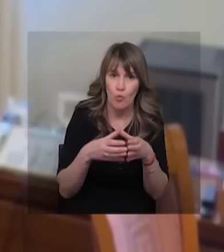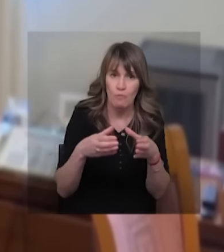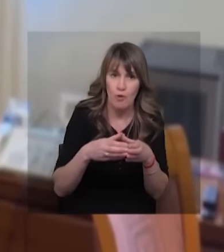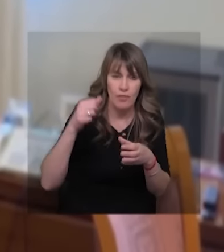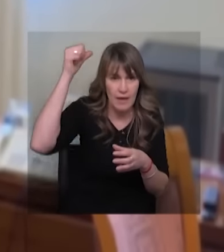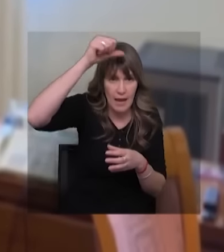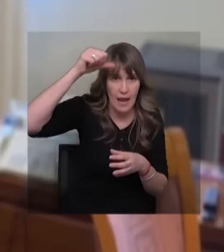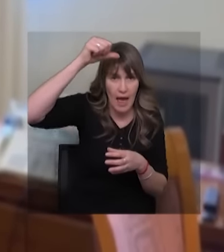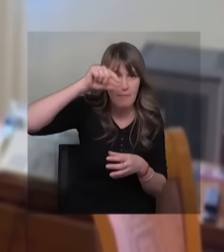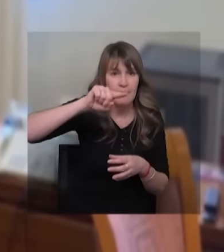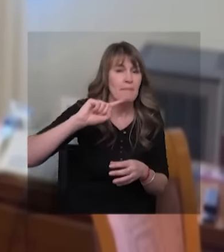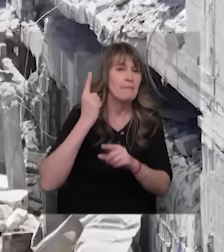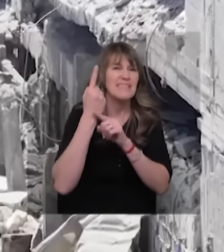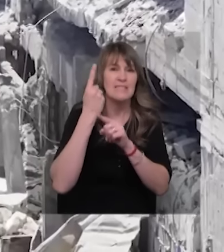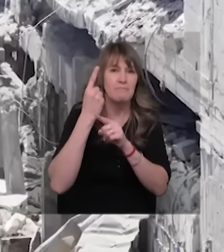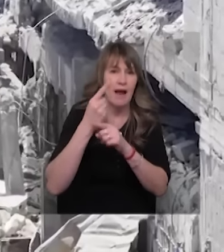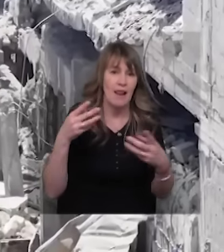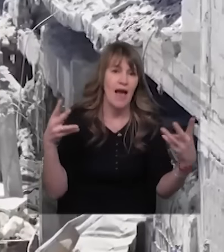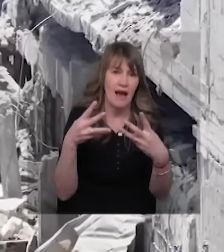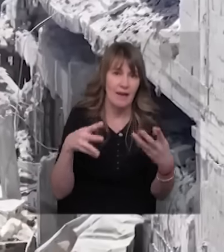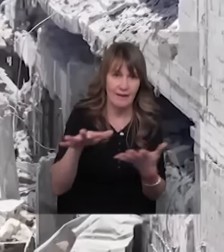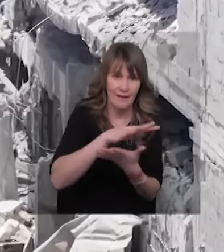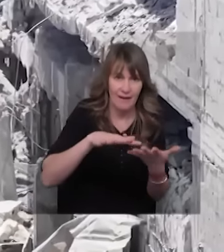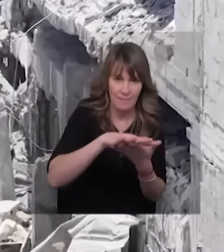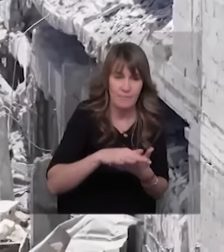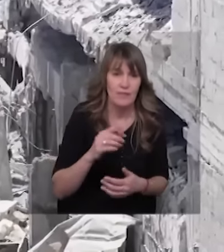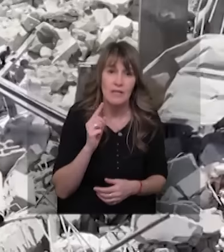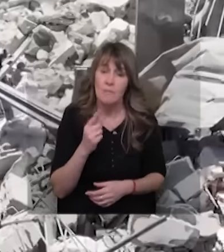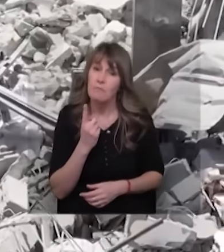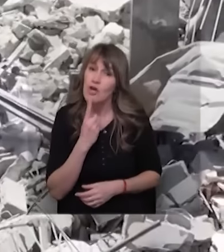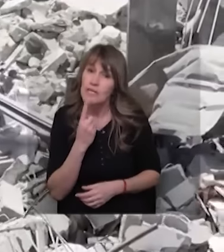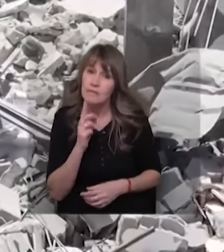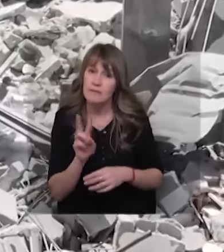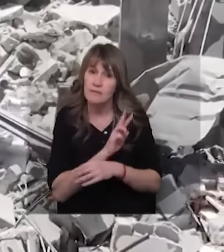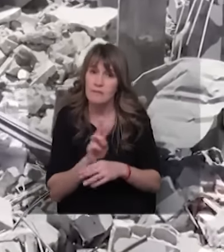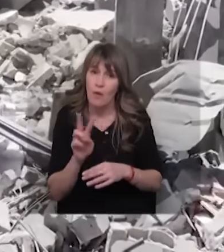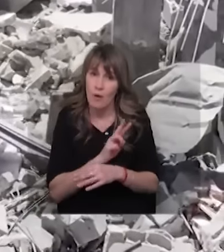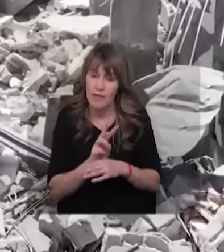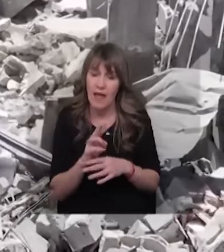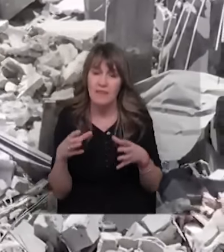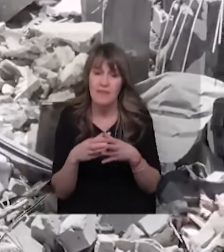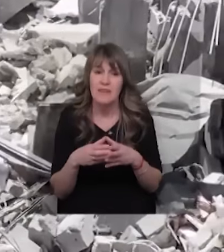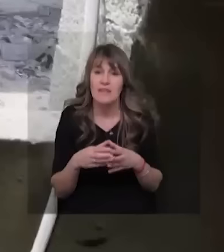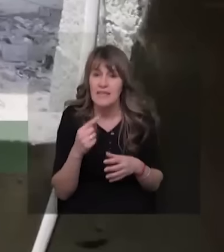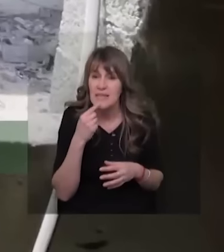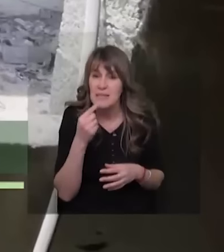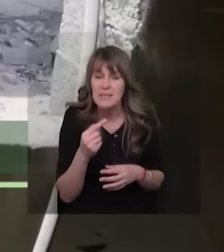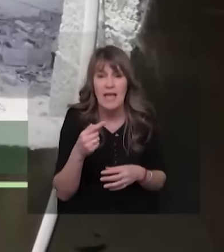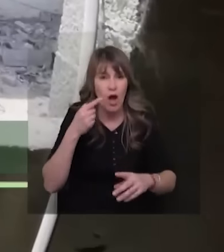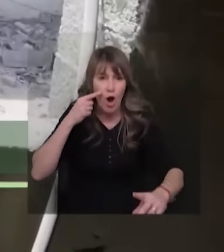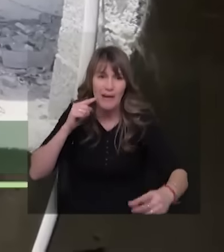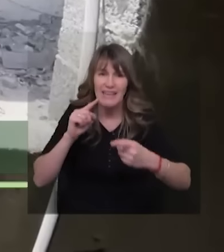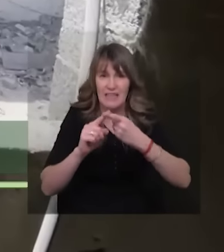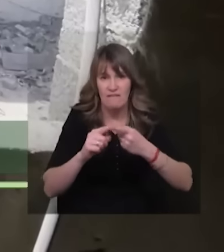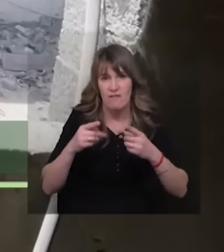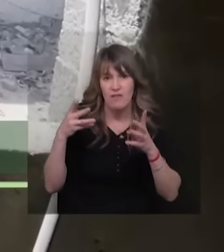los objetivos principales de la guerra en gaza y que el gabinete político y de seguridad dirigido por netanyahu definió como uno de los objetivos de la